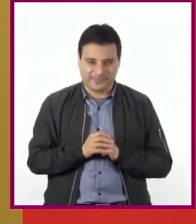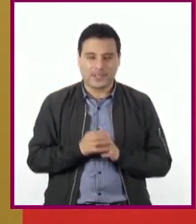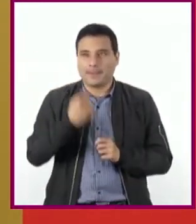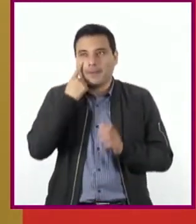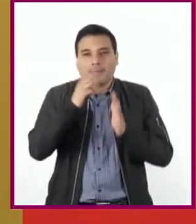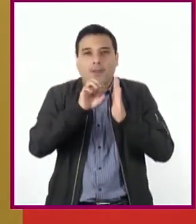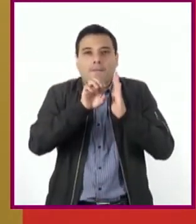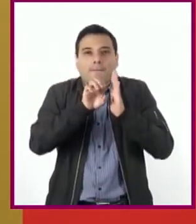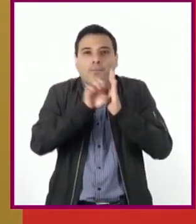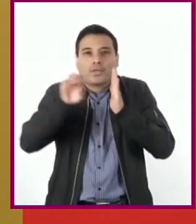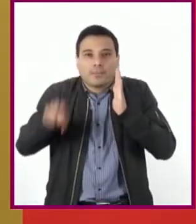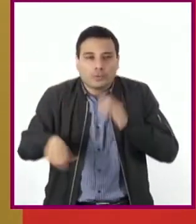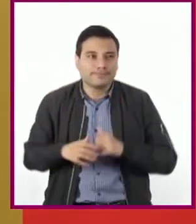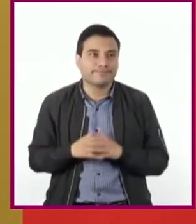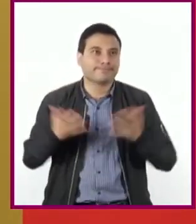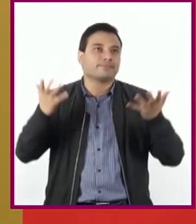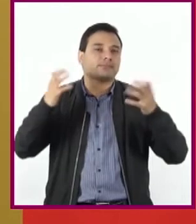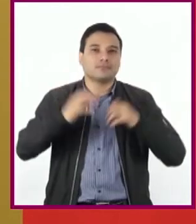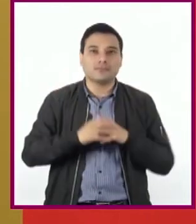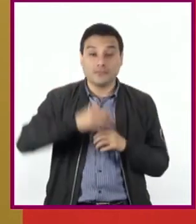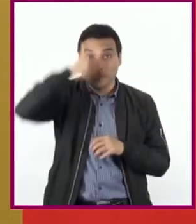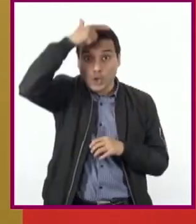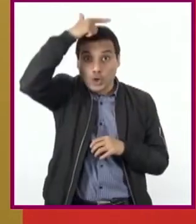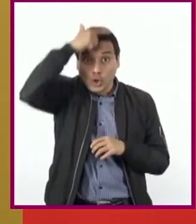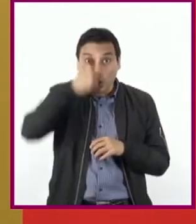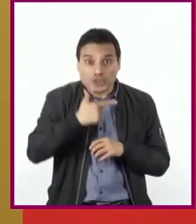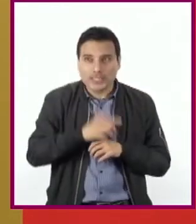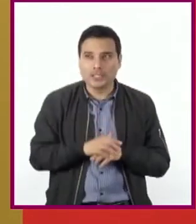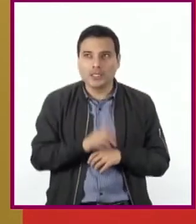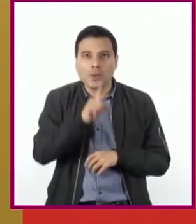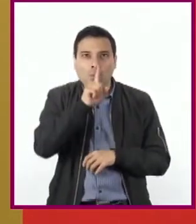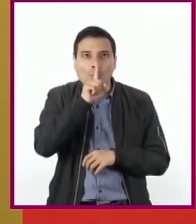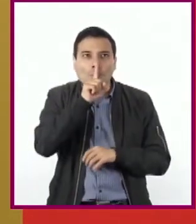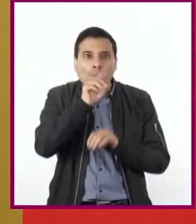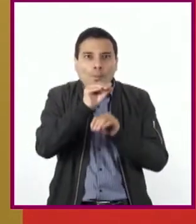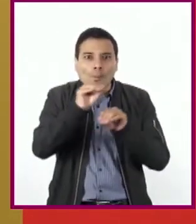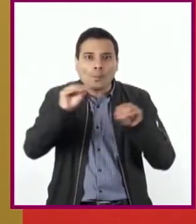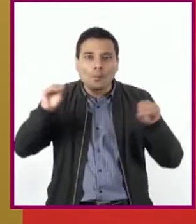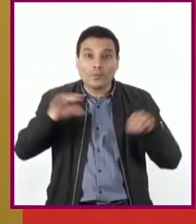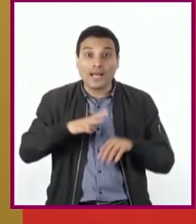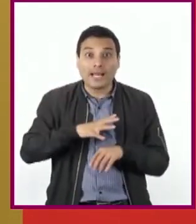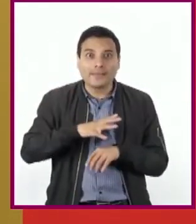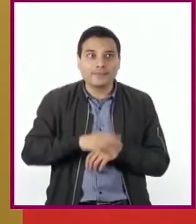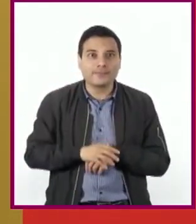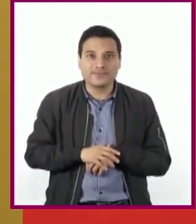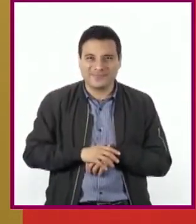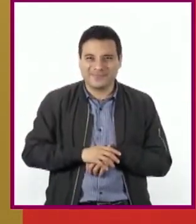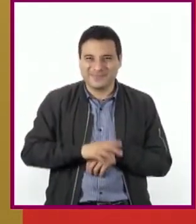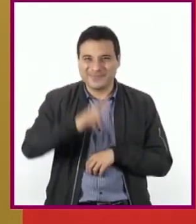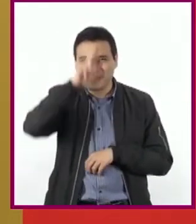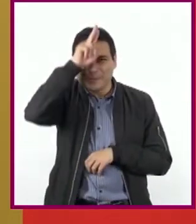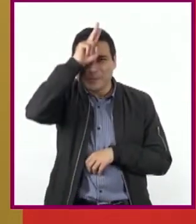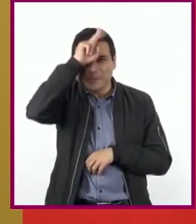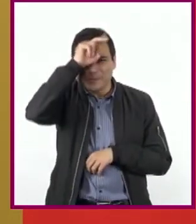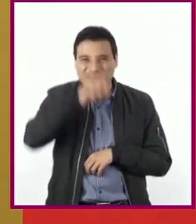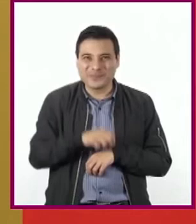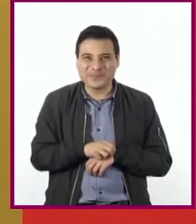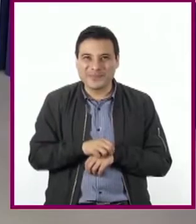ejemplo, escuchen el sonido de la noche. Algún grillo que se coló a sus casas. ¿Qué oyen